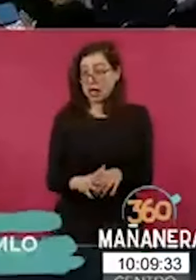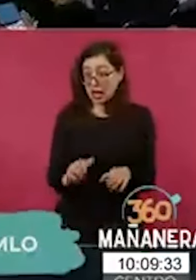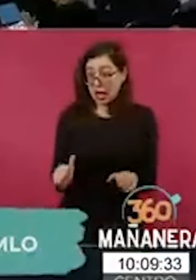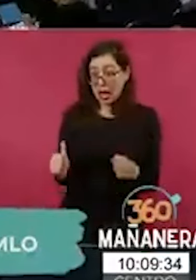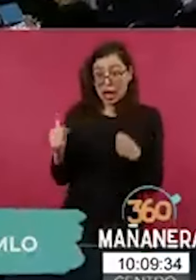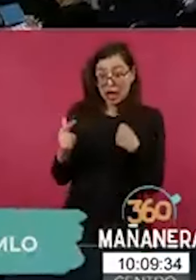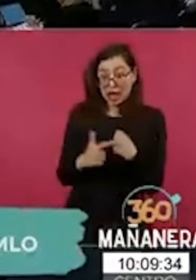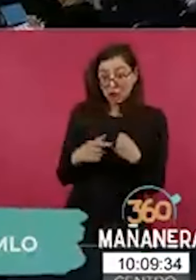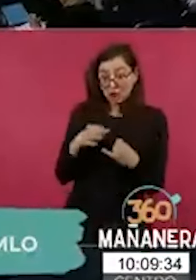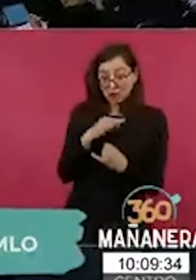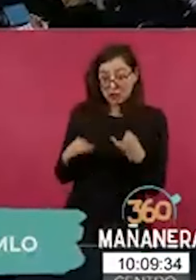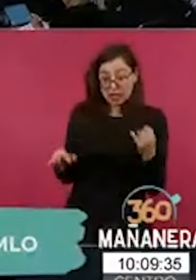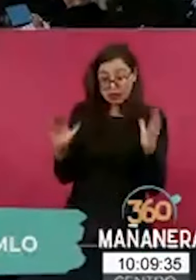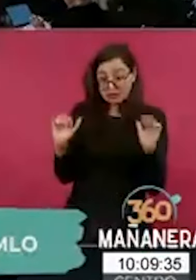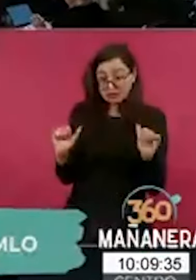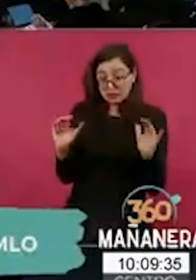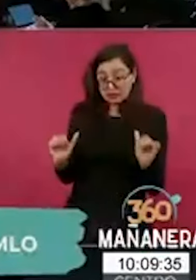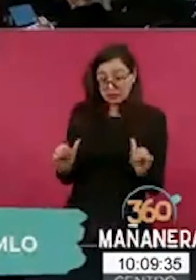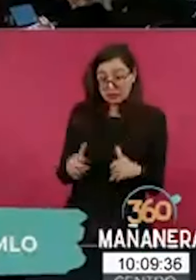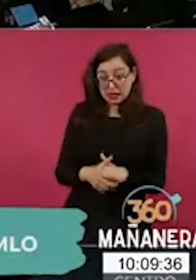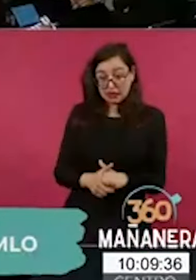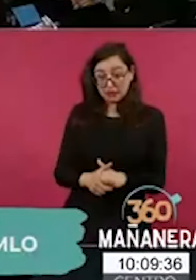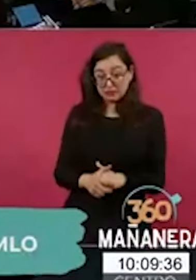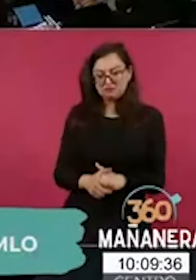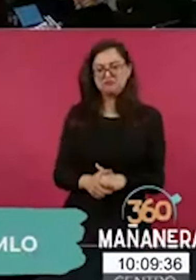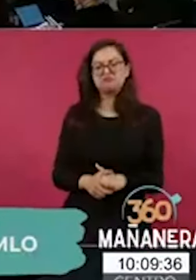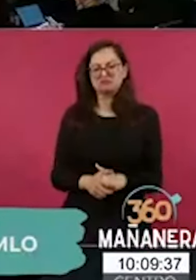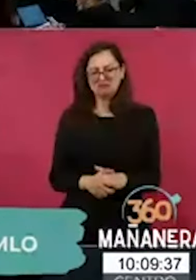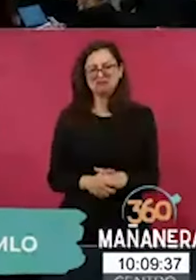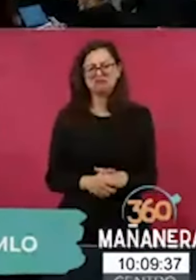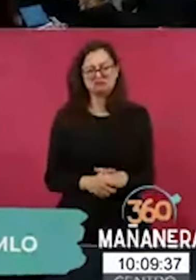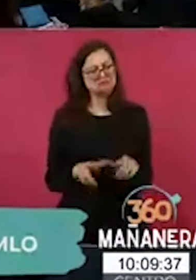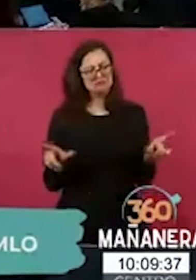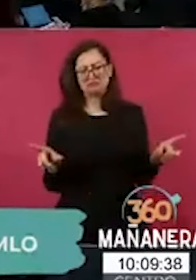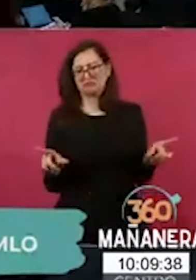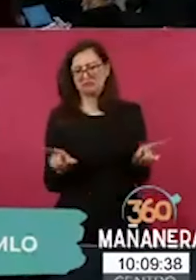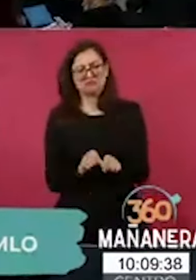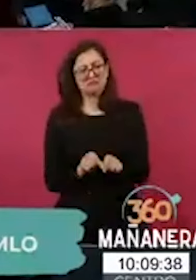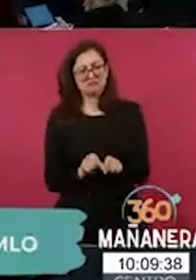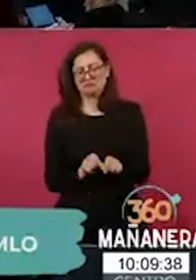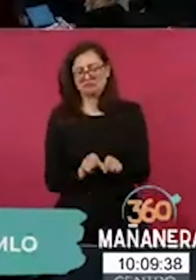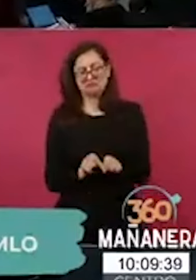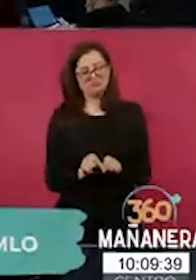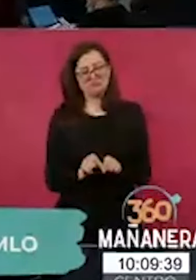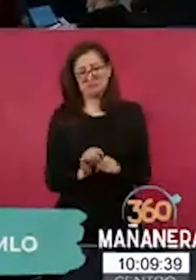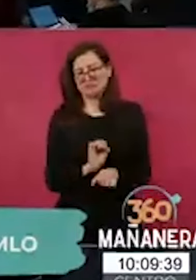¿Al final? Sí, pero también una cuartilla.